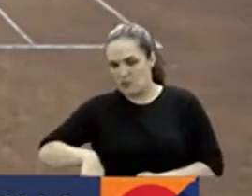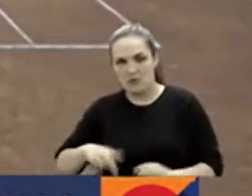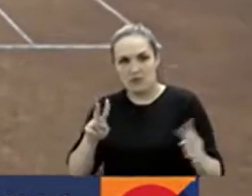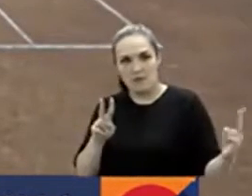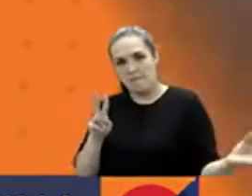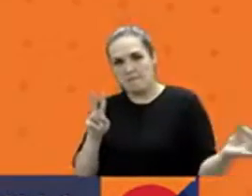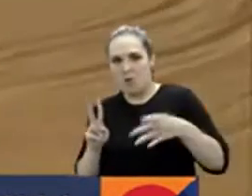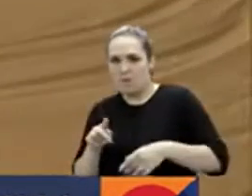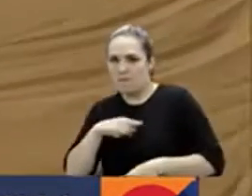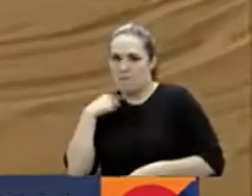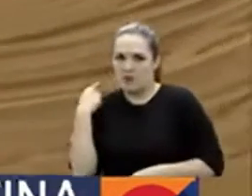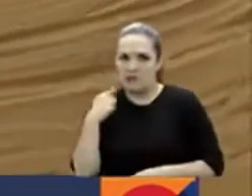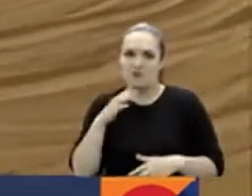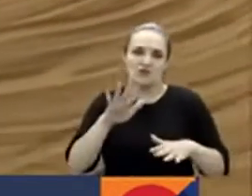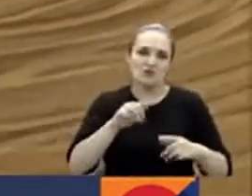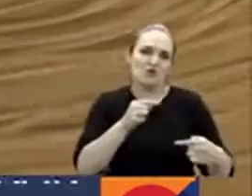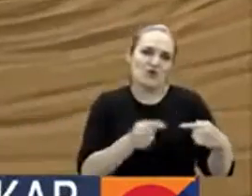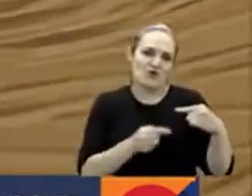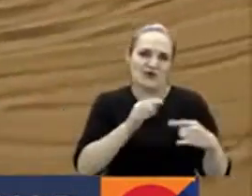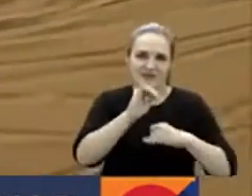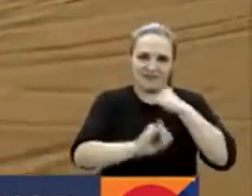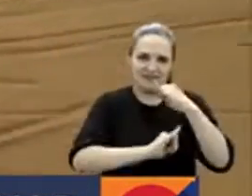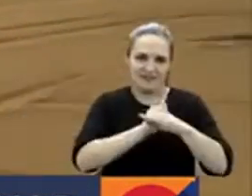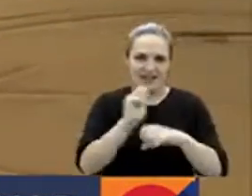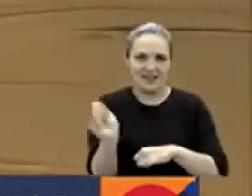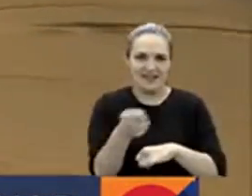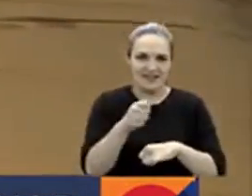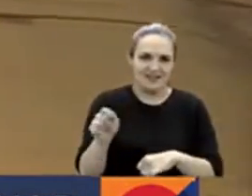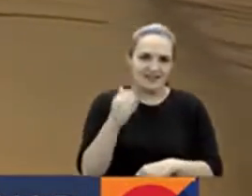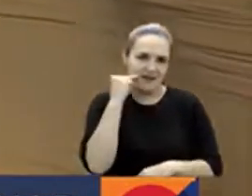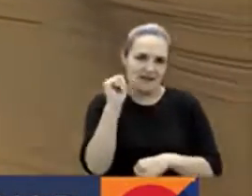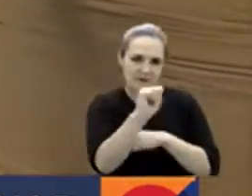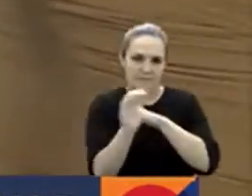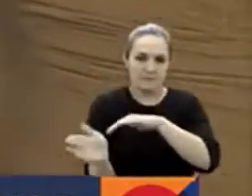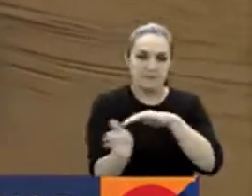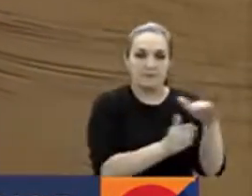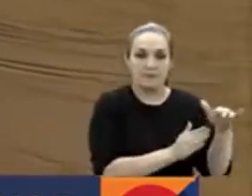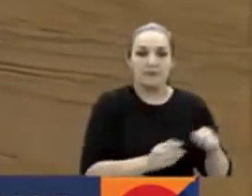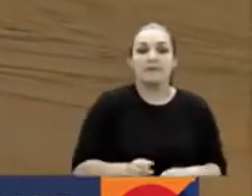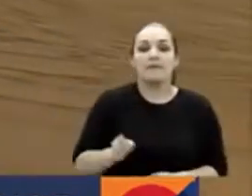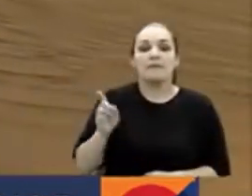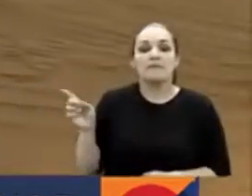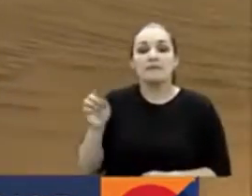de la ITF. Y en el Rally Dakar, el francés Sébastien Loeb ganó su 6ª etapa